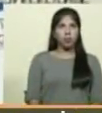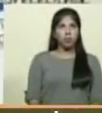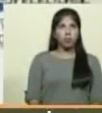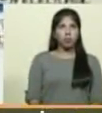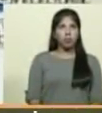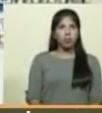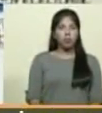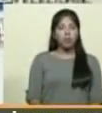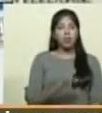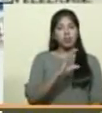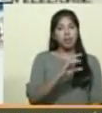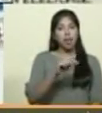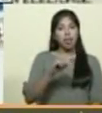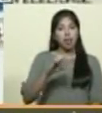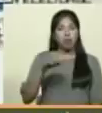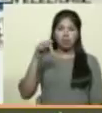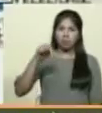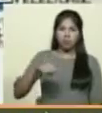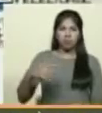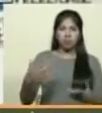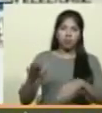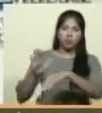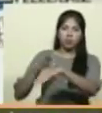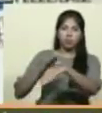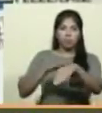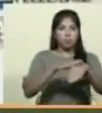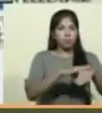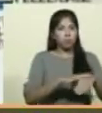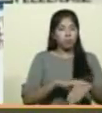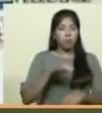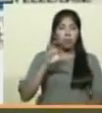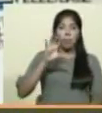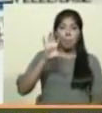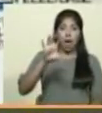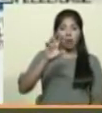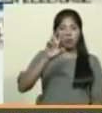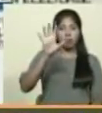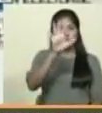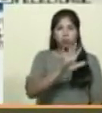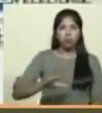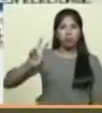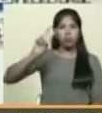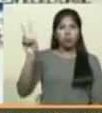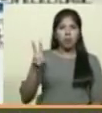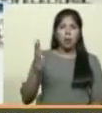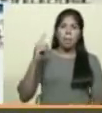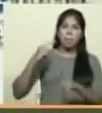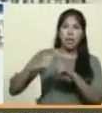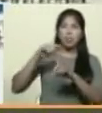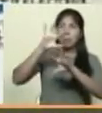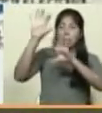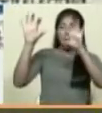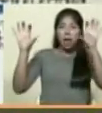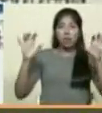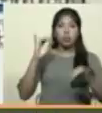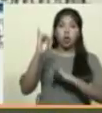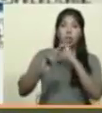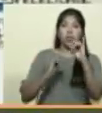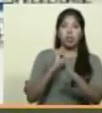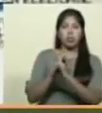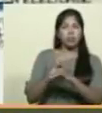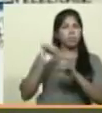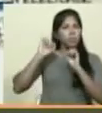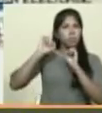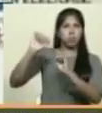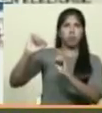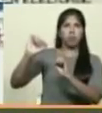El Poder Electoral quiere comunicar al país y a la comunidad internacional el rechazo